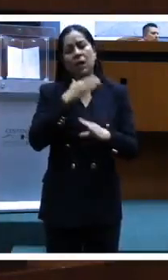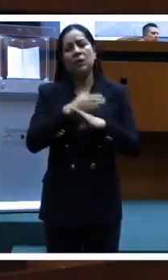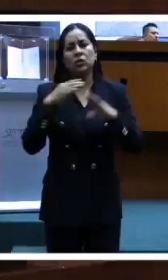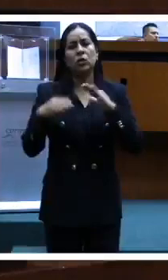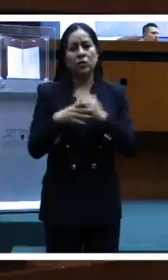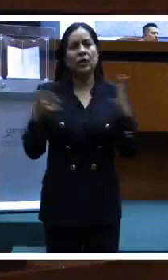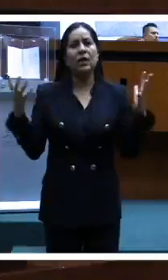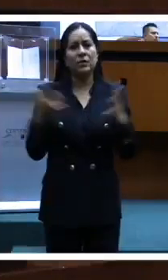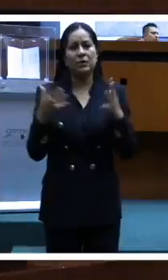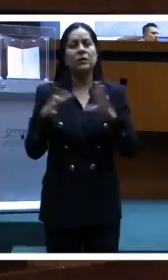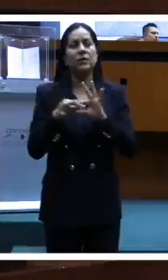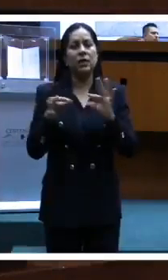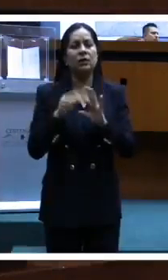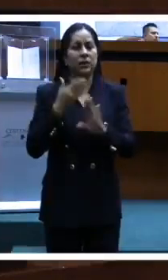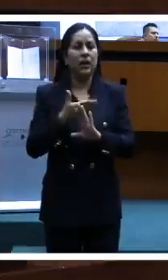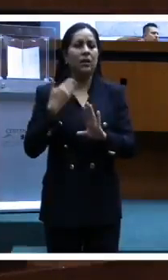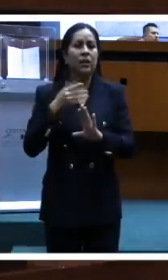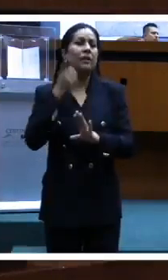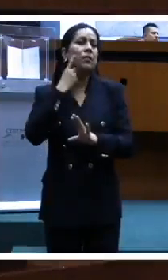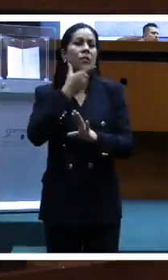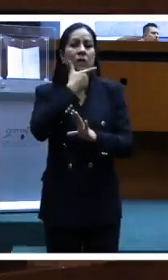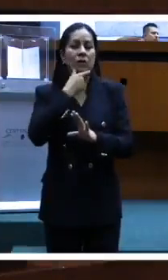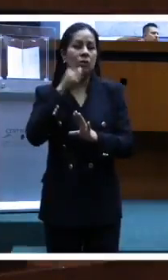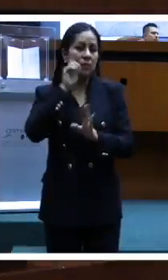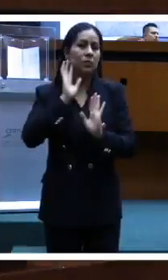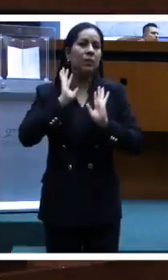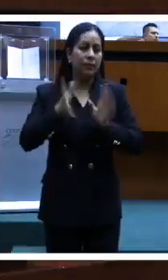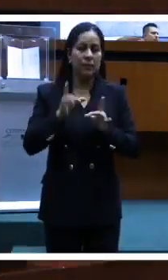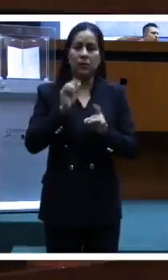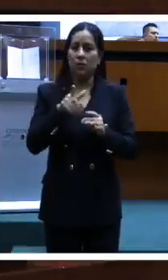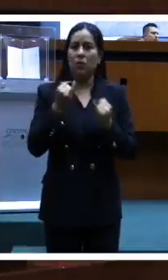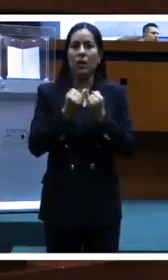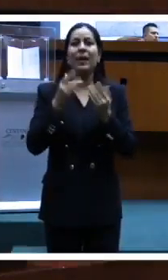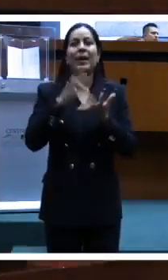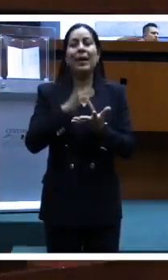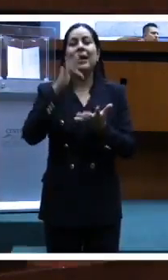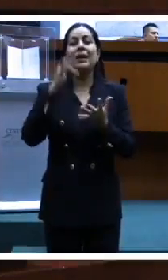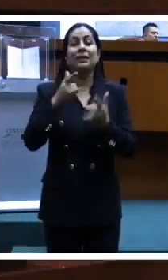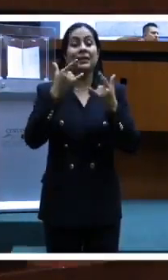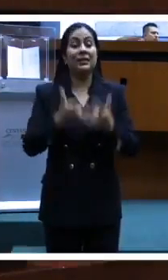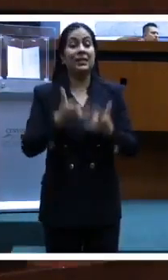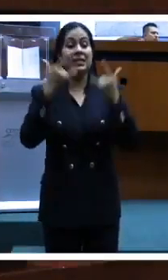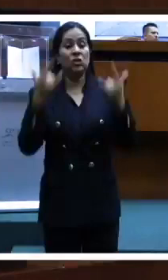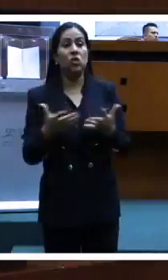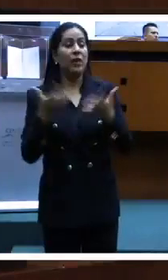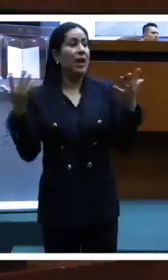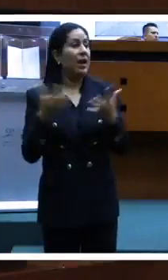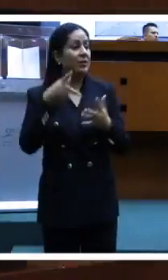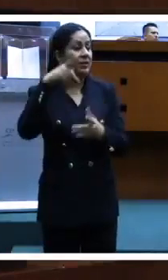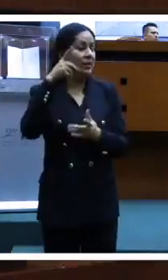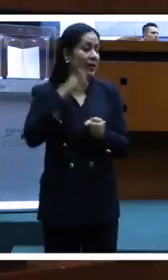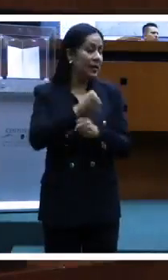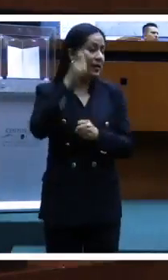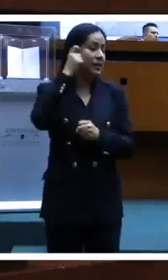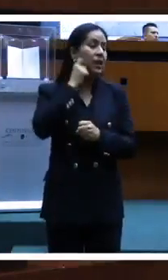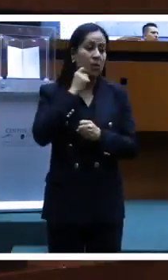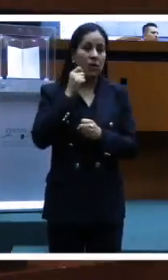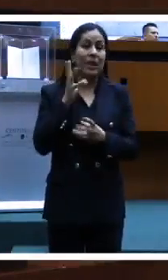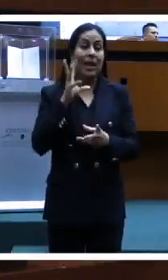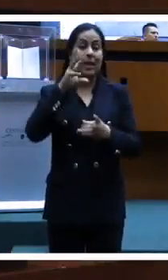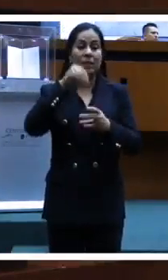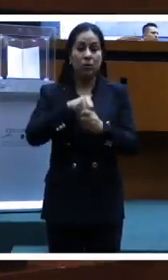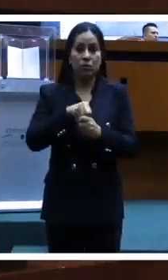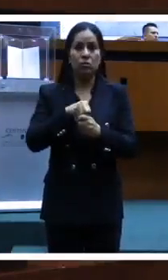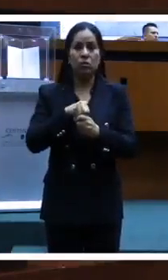cosas, como lo comentaron aquí, diputadas, diputados, gracias. Porque están haciendo historia ustedes en el estado de Guerrero. La